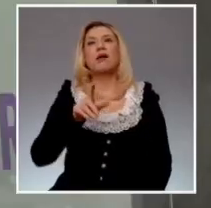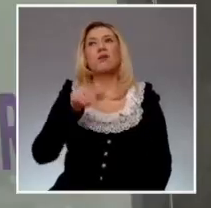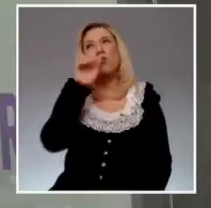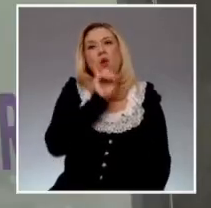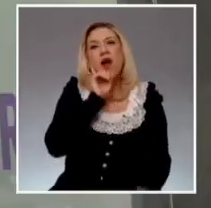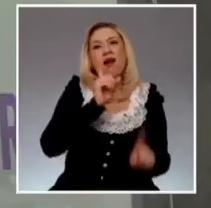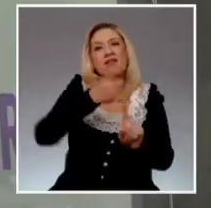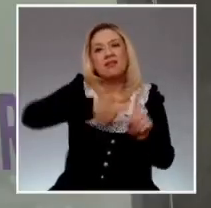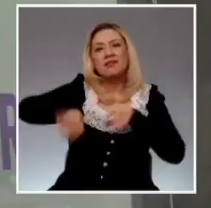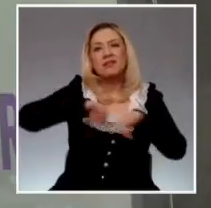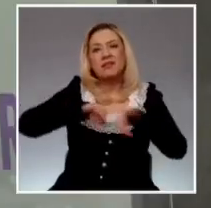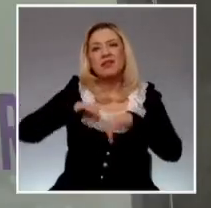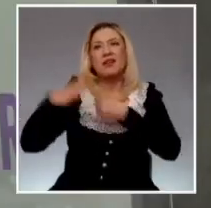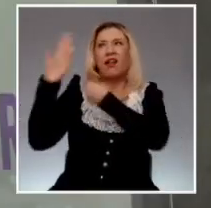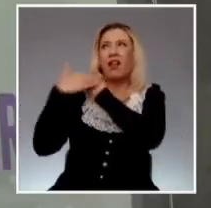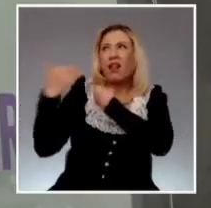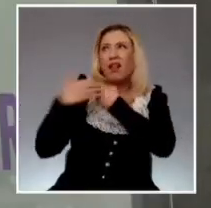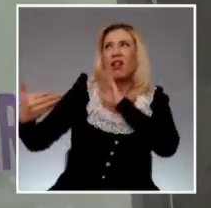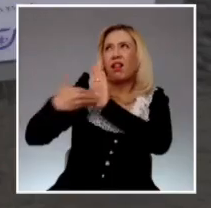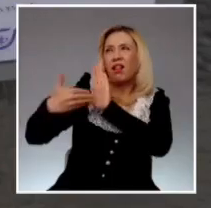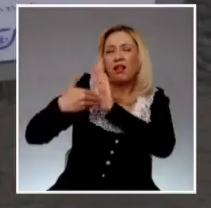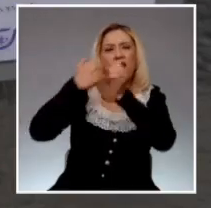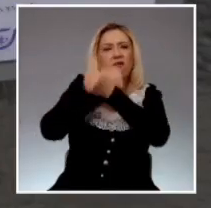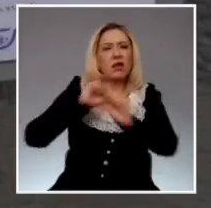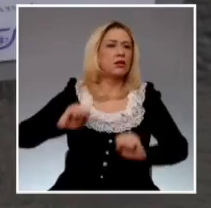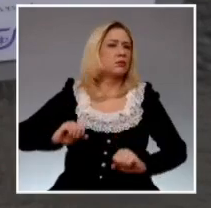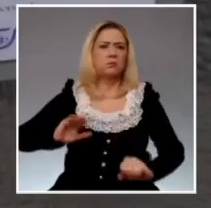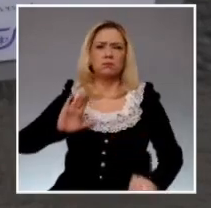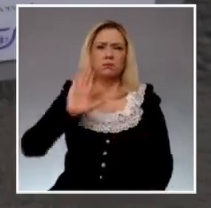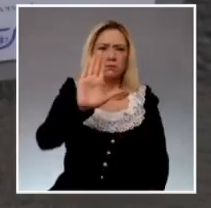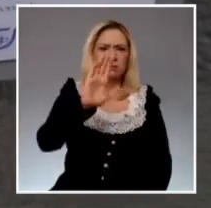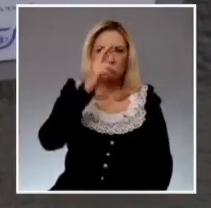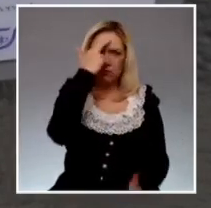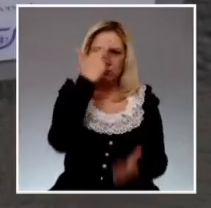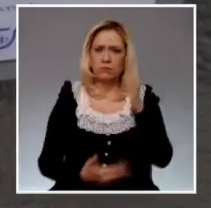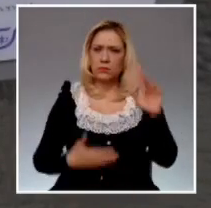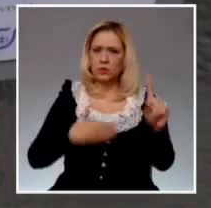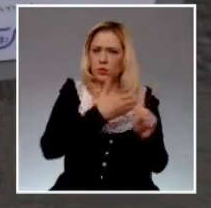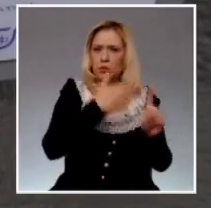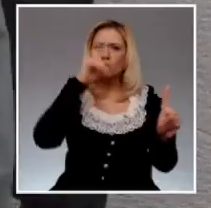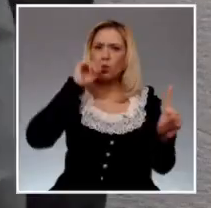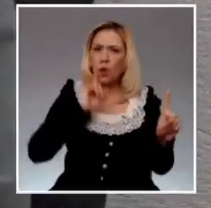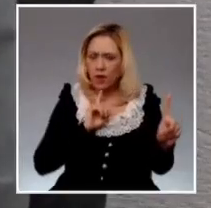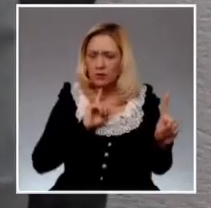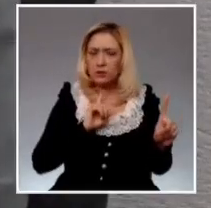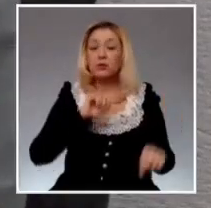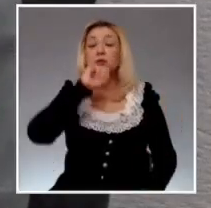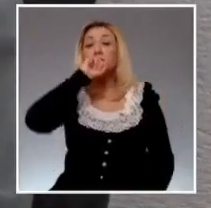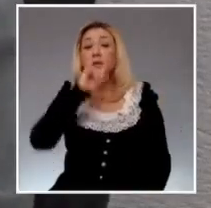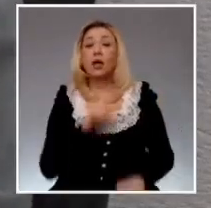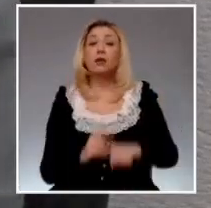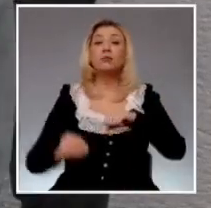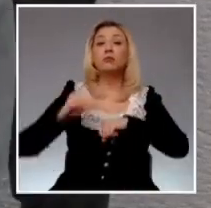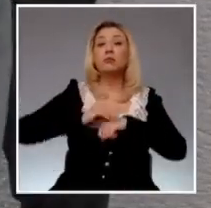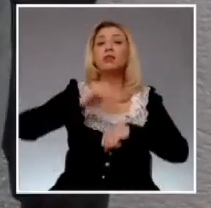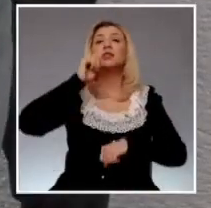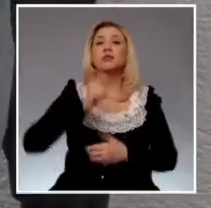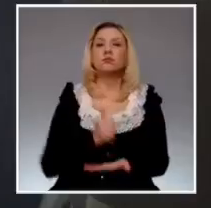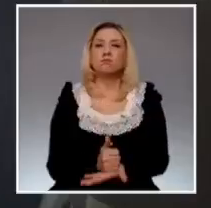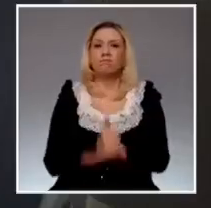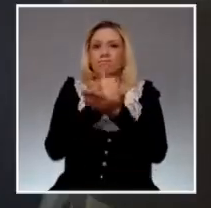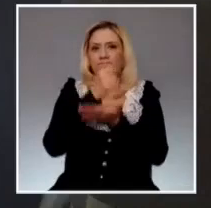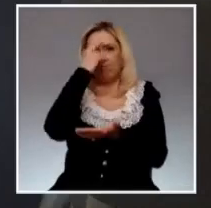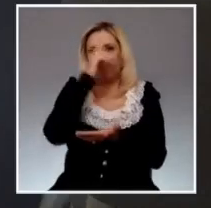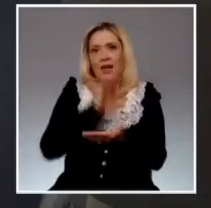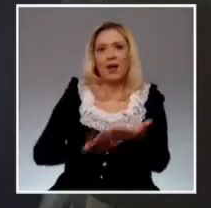para erradicar la violencia en contra de las mujeres. Asimismo, se impulsaron diversas acciones que contribuyen al cuidado del medio ambiente,